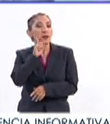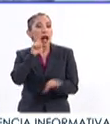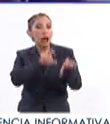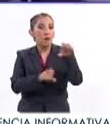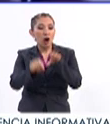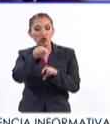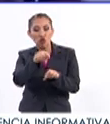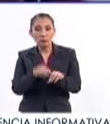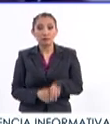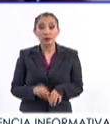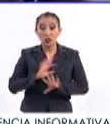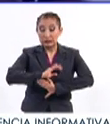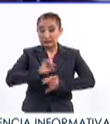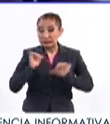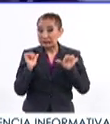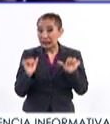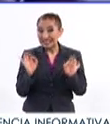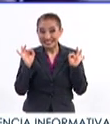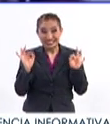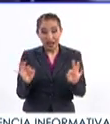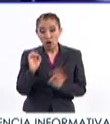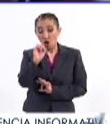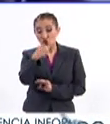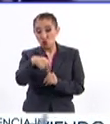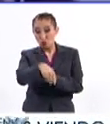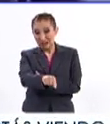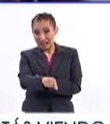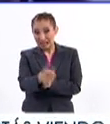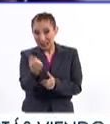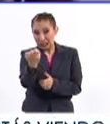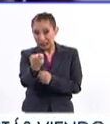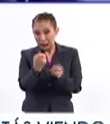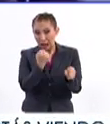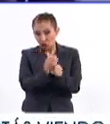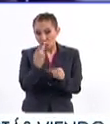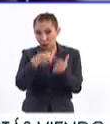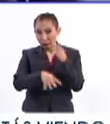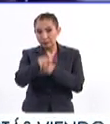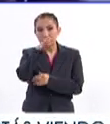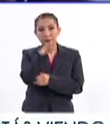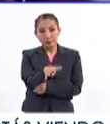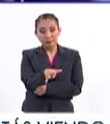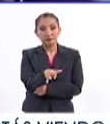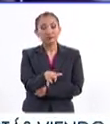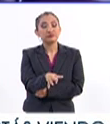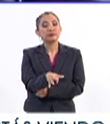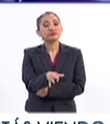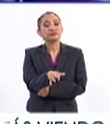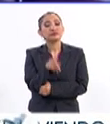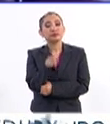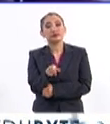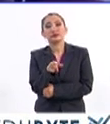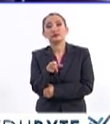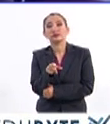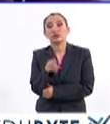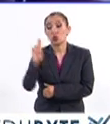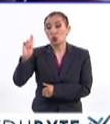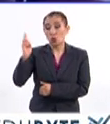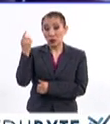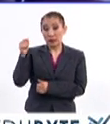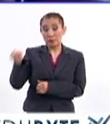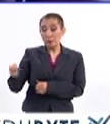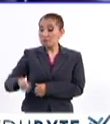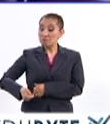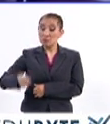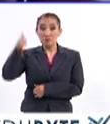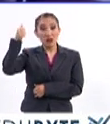laboratorio. Cuando lo logremos, que se va a lanzar en octubre de este año 2019, la universidad